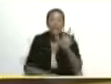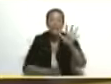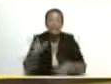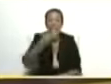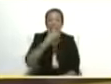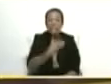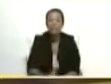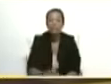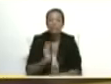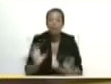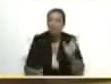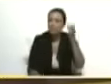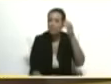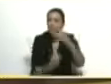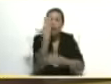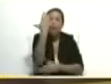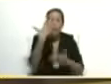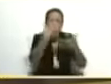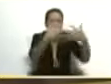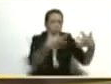Y se creó